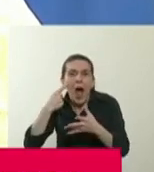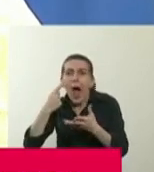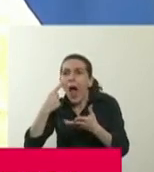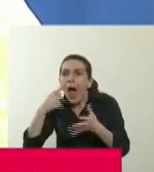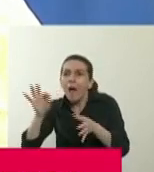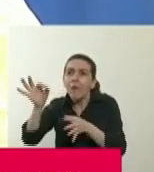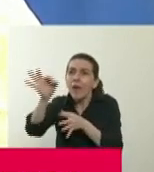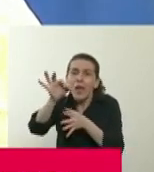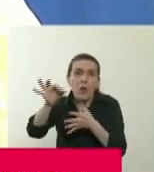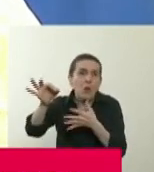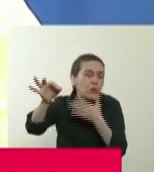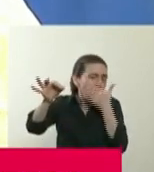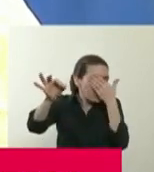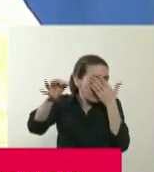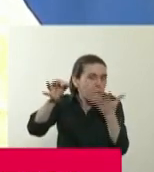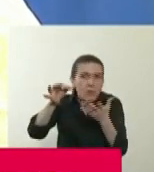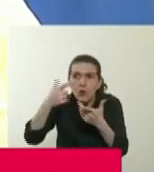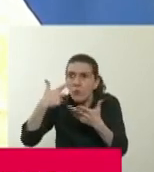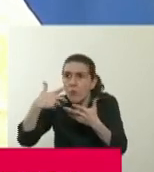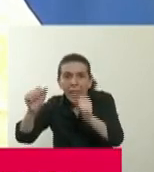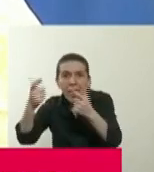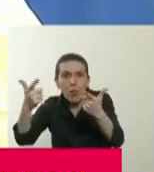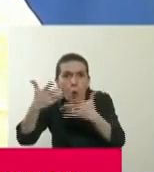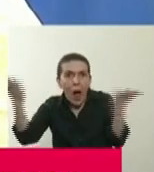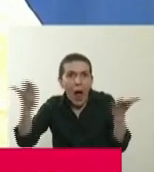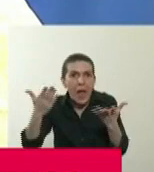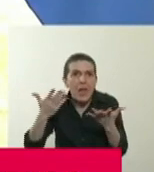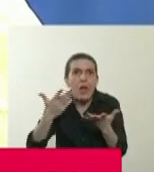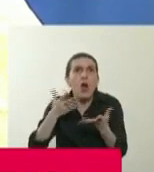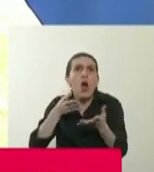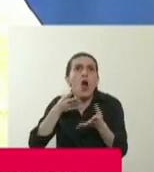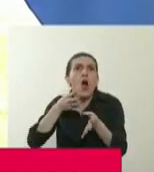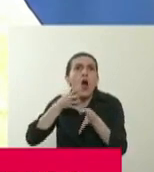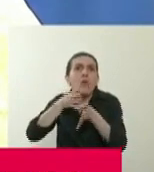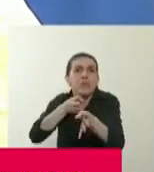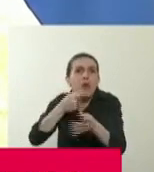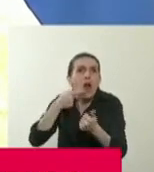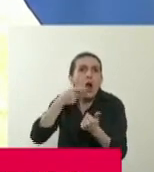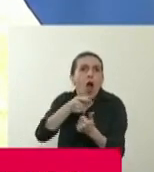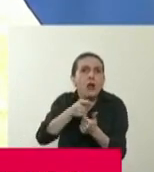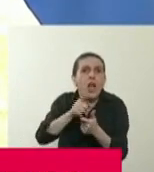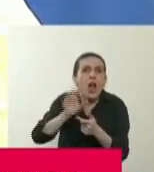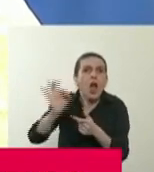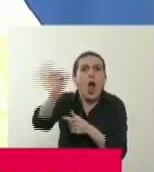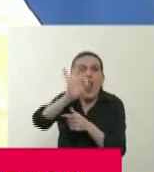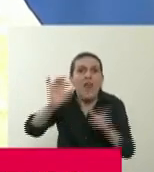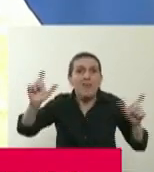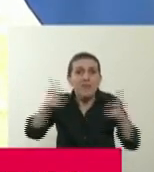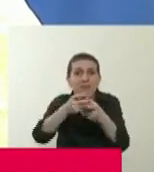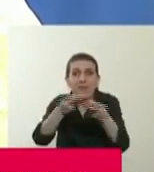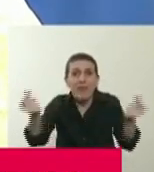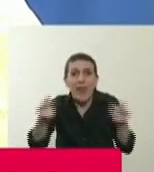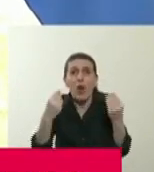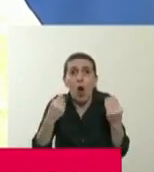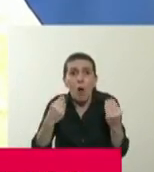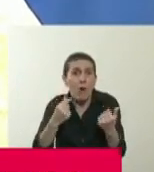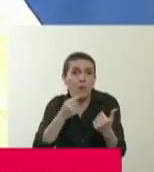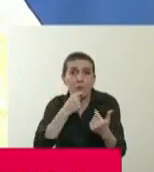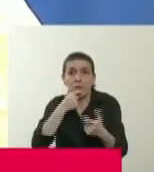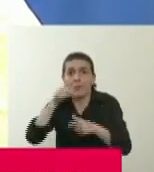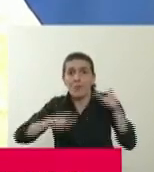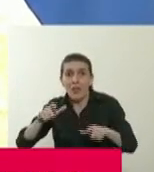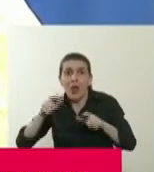el mundo no ha encontrado las armas adecuadas para combatirlos. Hasta el día de hoy no ha encontrado una vacuna ni ha encontrado